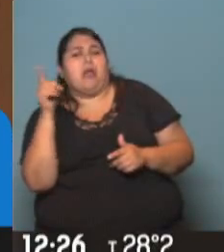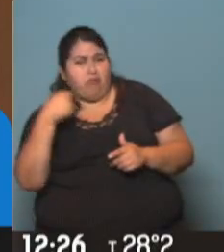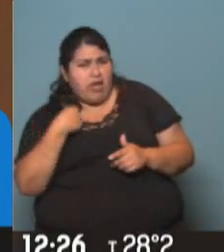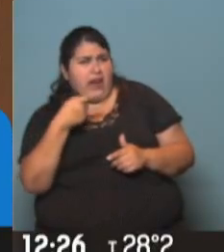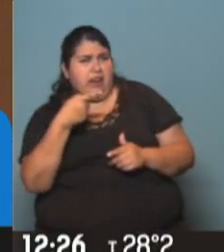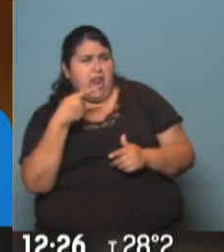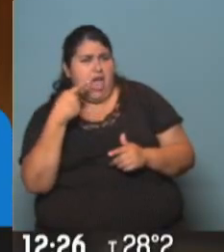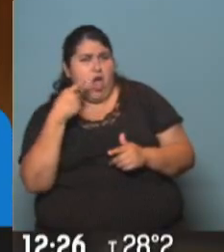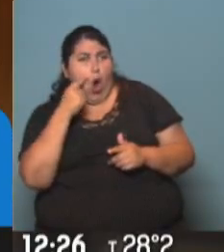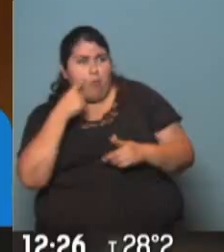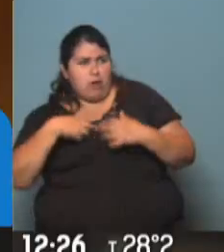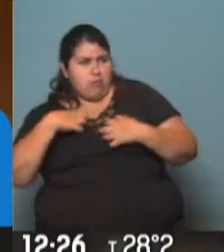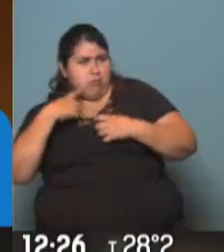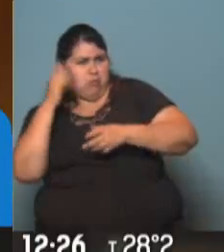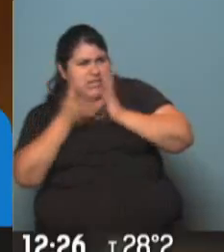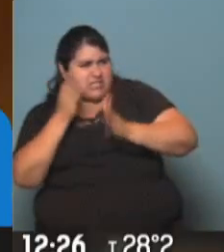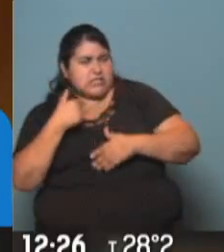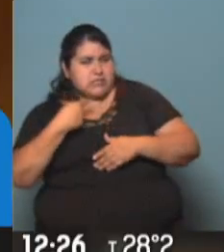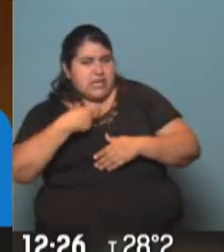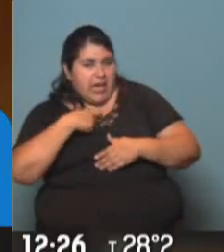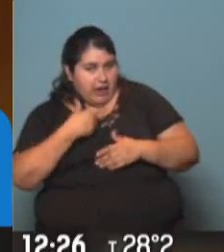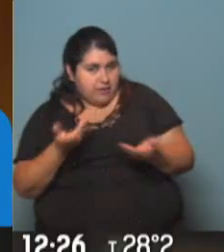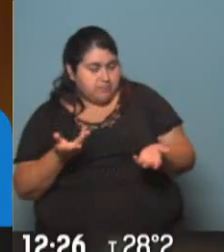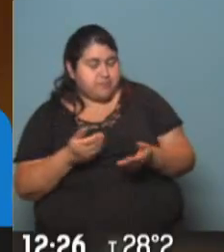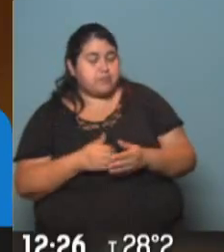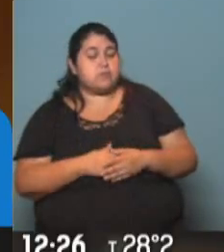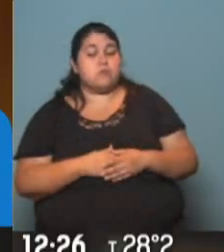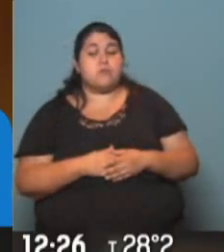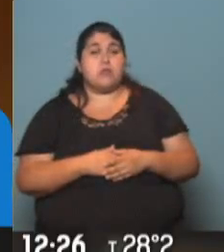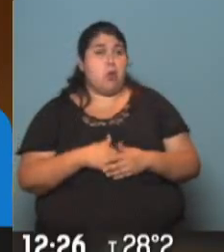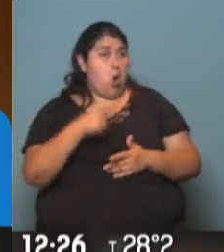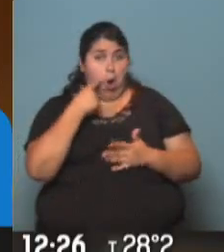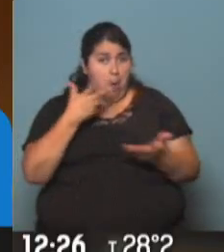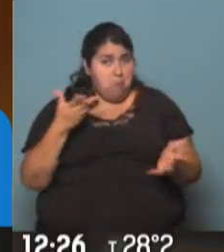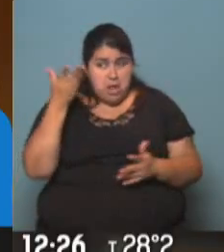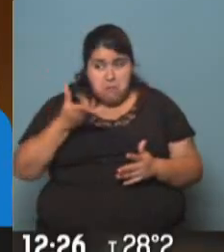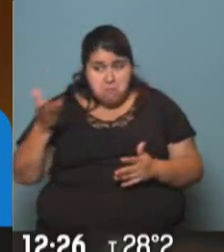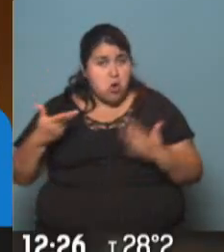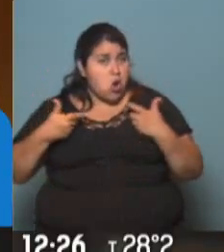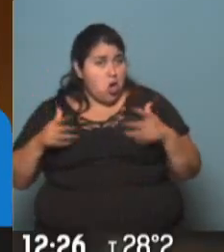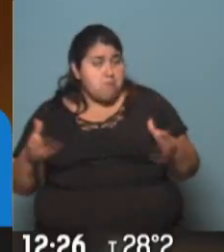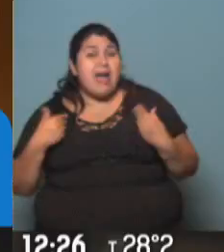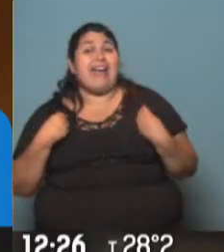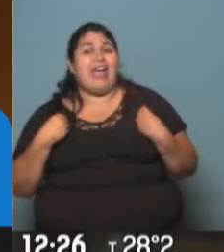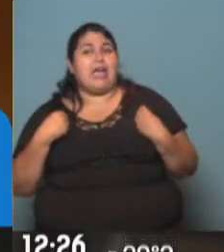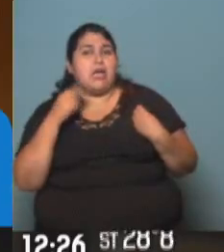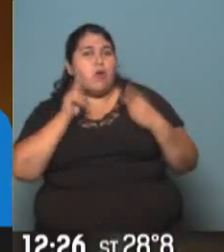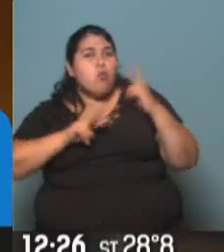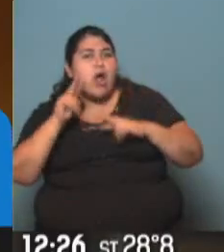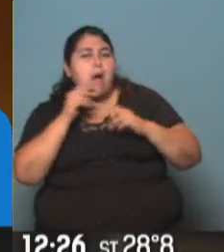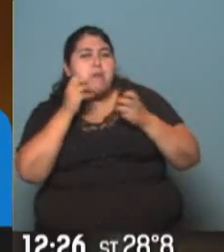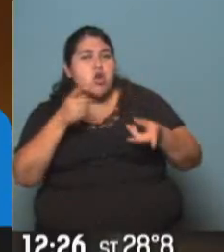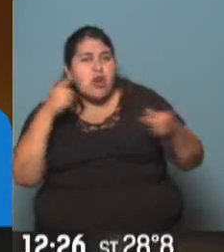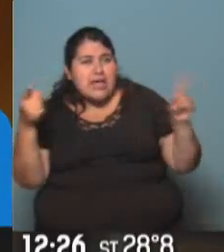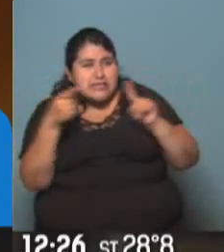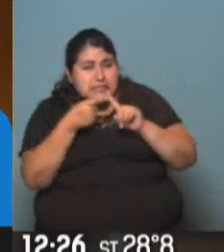mayor violencia es que esos hombres son hombres como cualquiera el punto es transformar las relaciones entre varones y mujeres y que se